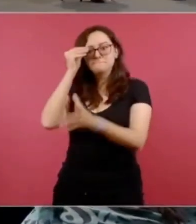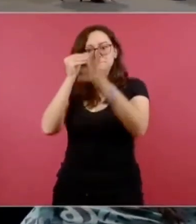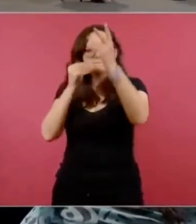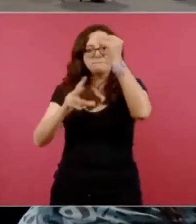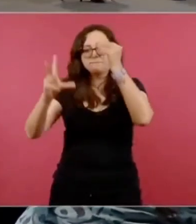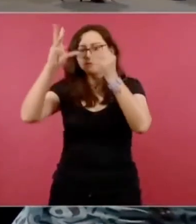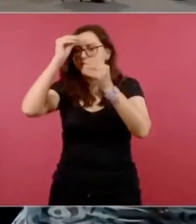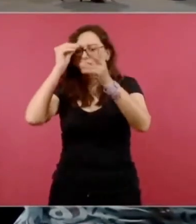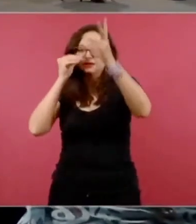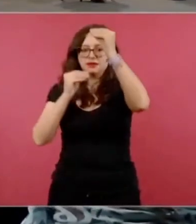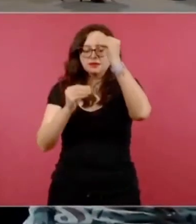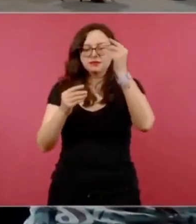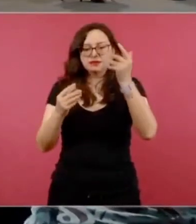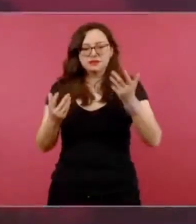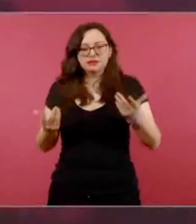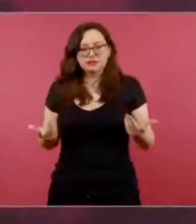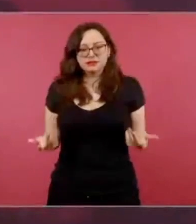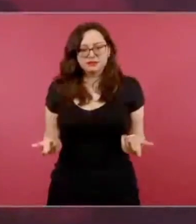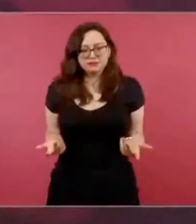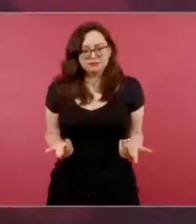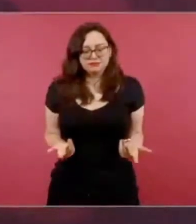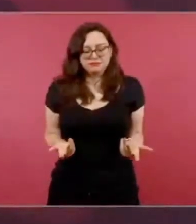pues es la historia